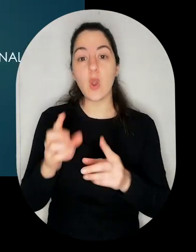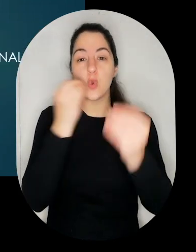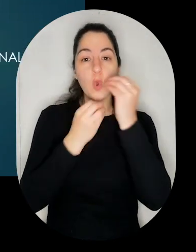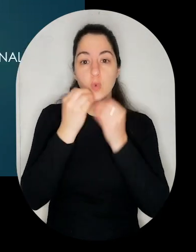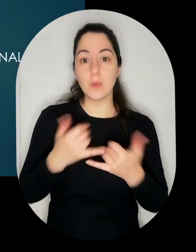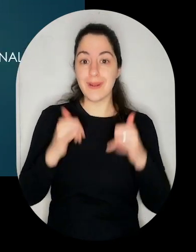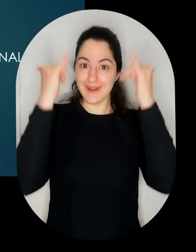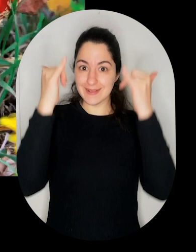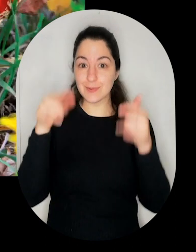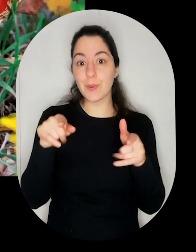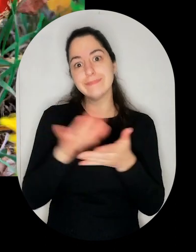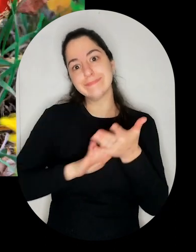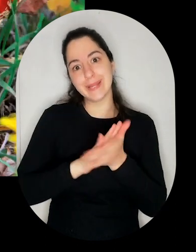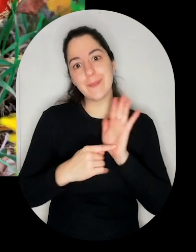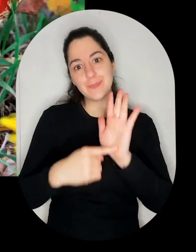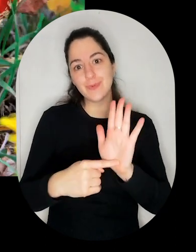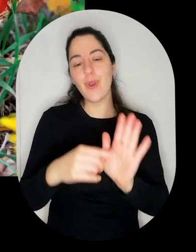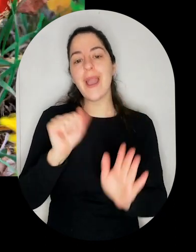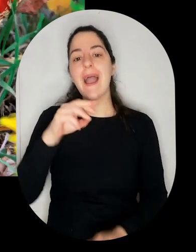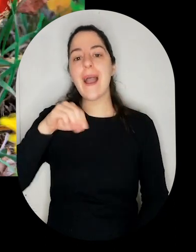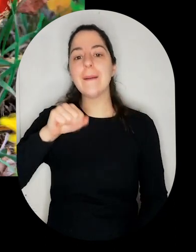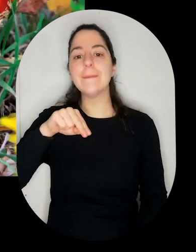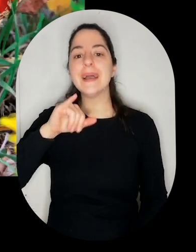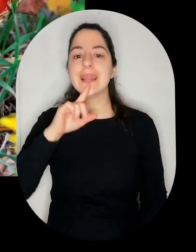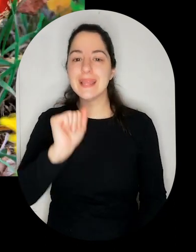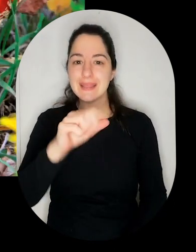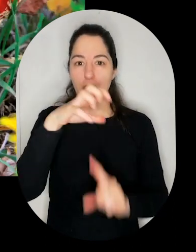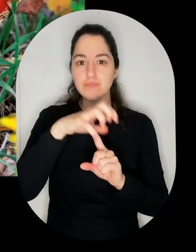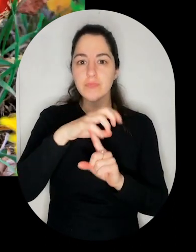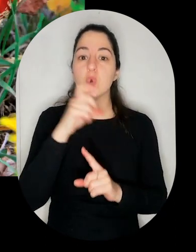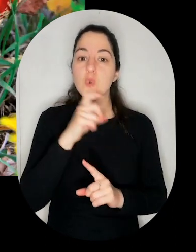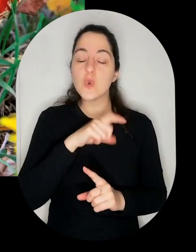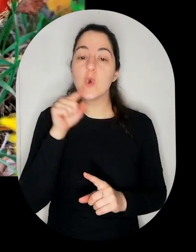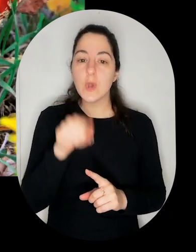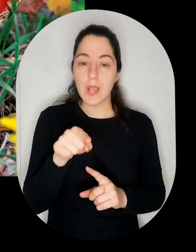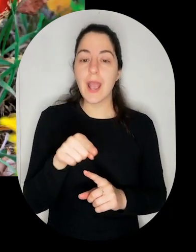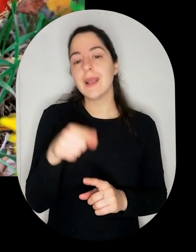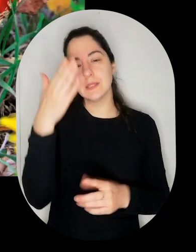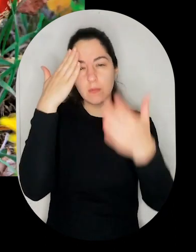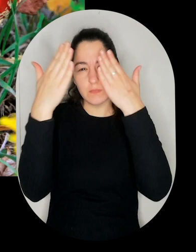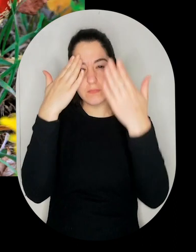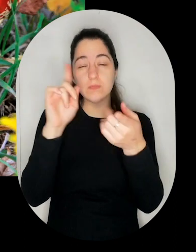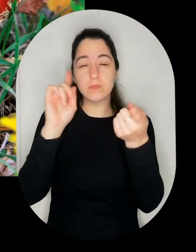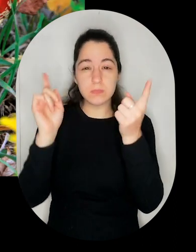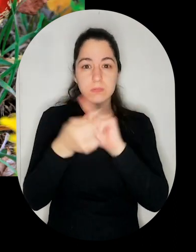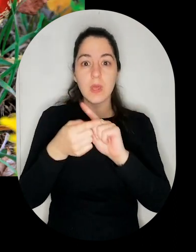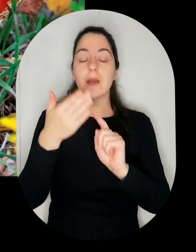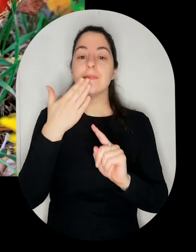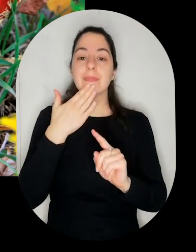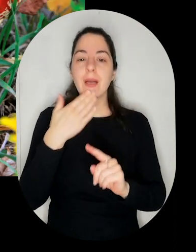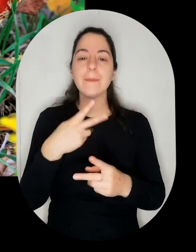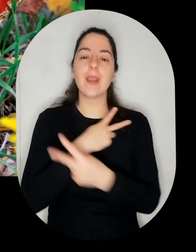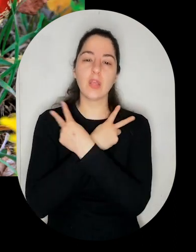ingesta intencional, por consumo recreacional, donde tenemos el consumo con Amanita muscaria, que contiene amatoxinas, que son hepatotóxicas, causa